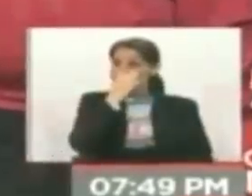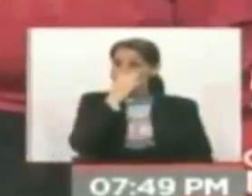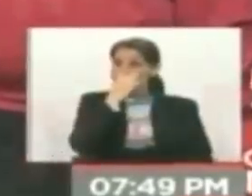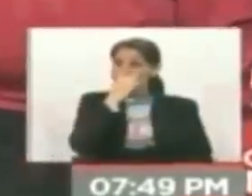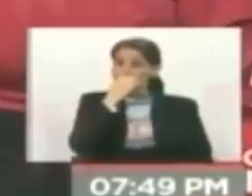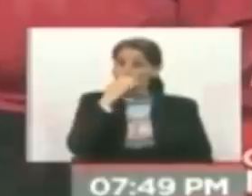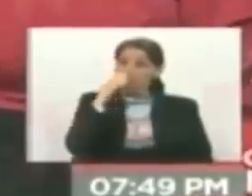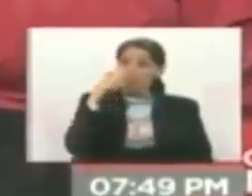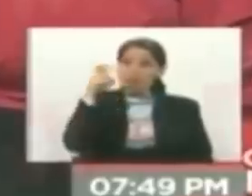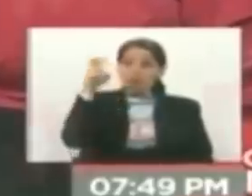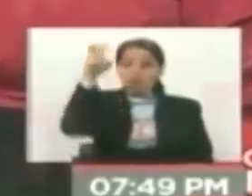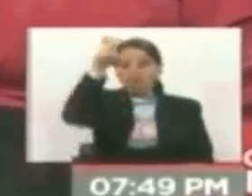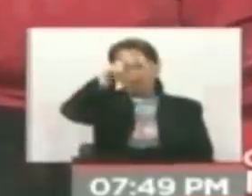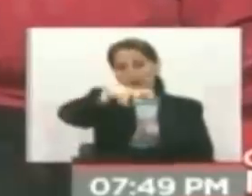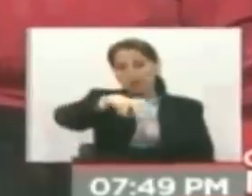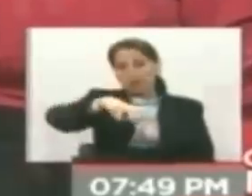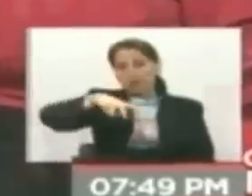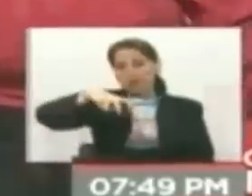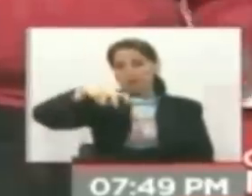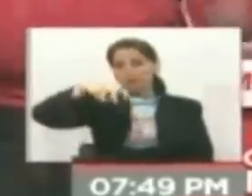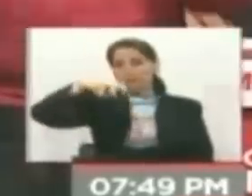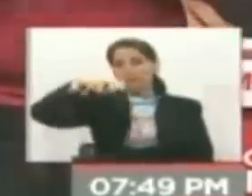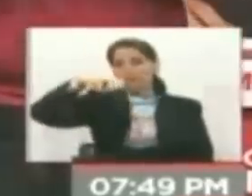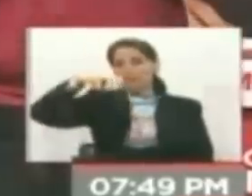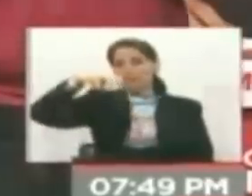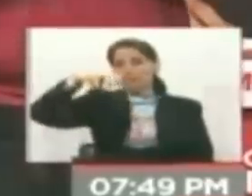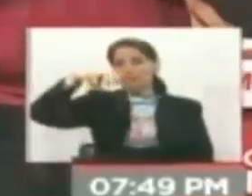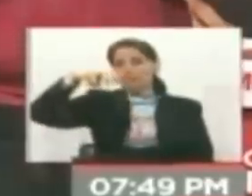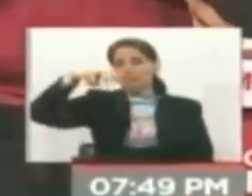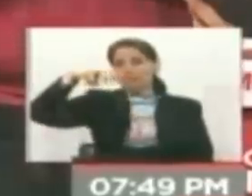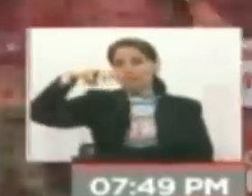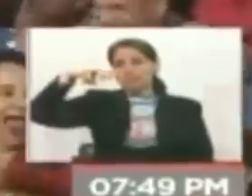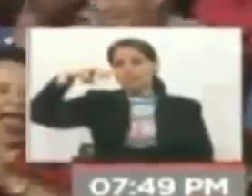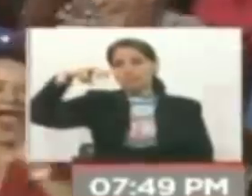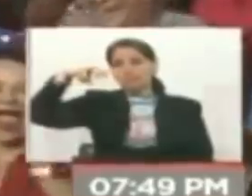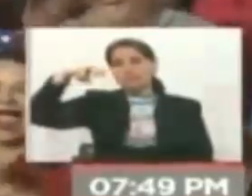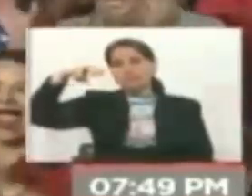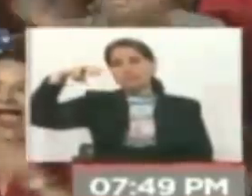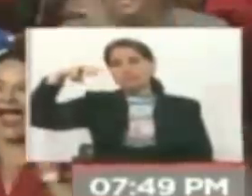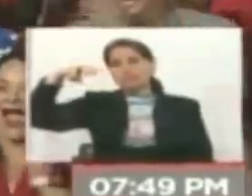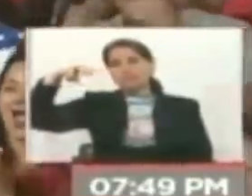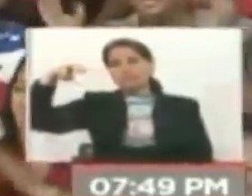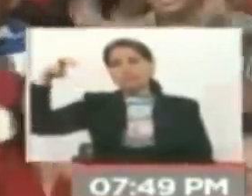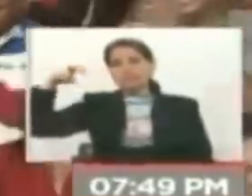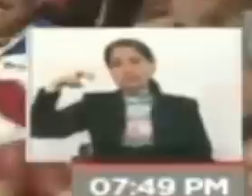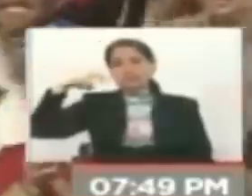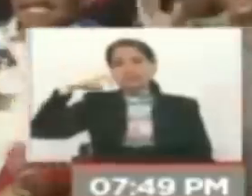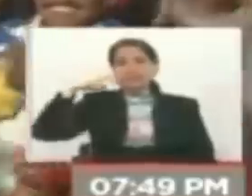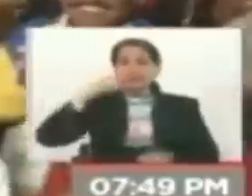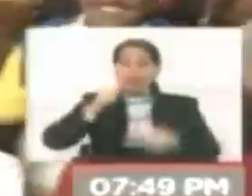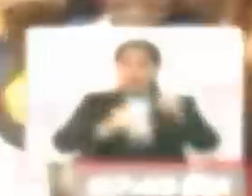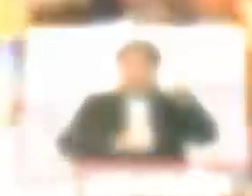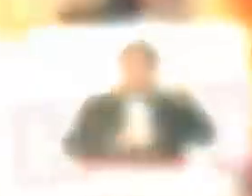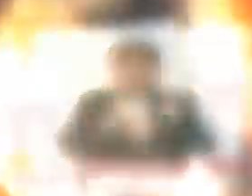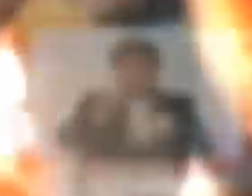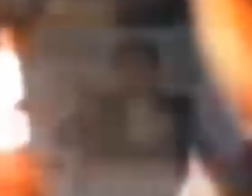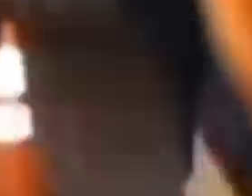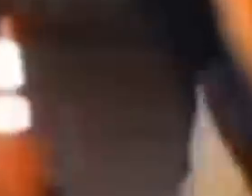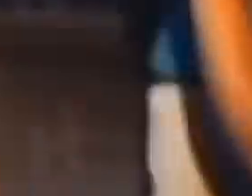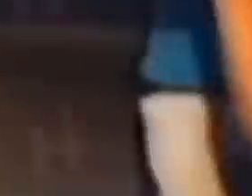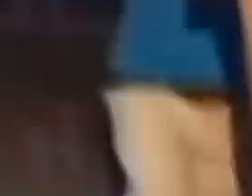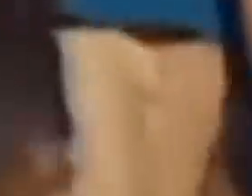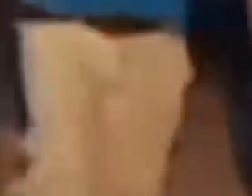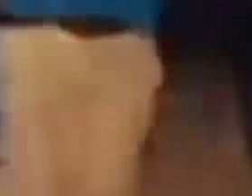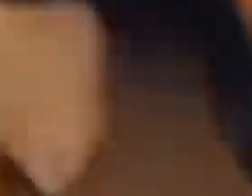propio centro de poder, auspiciada por Chávez y diseñada por el general Hugo El Pollo Carvajal, que era entonces jefe de